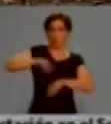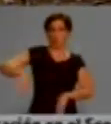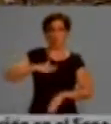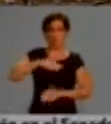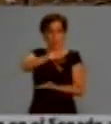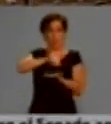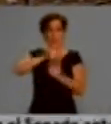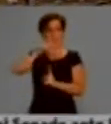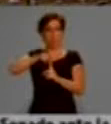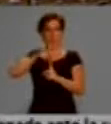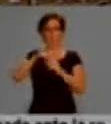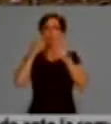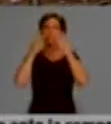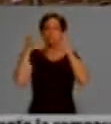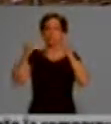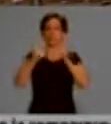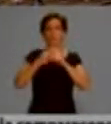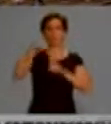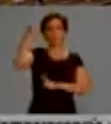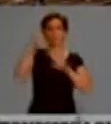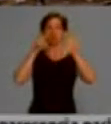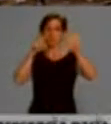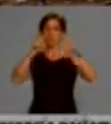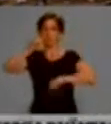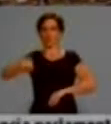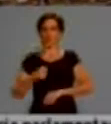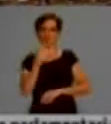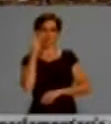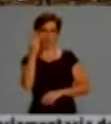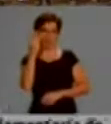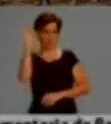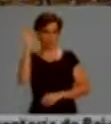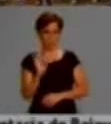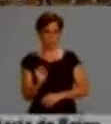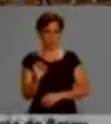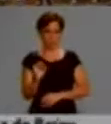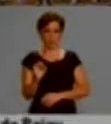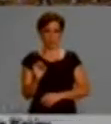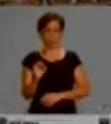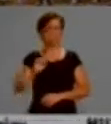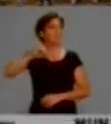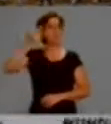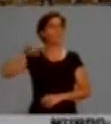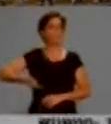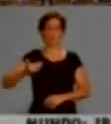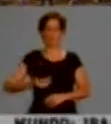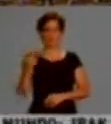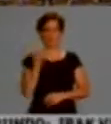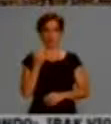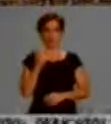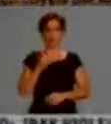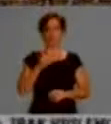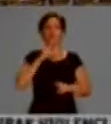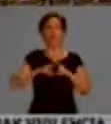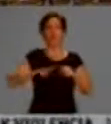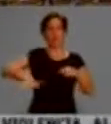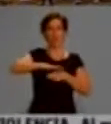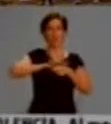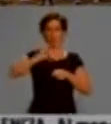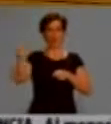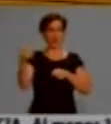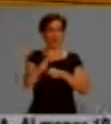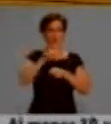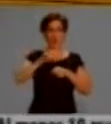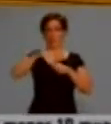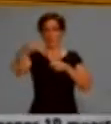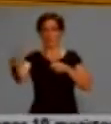mes de mayo han crecido un 7,3. Y lo que es más importante, fuera de la zona euro han crecido